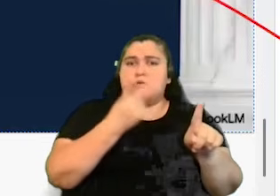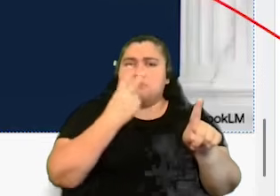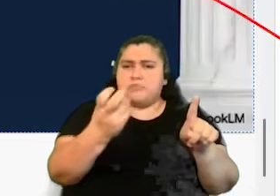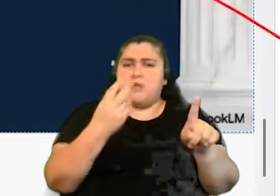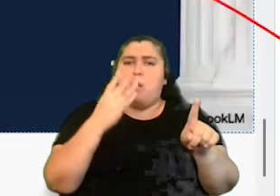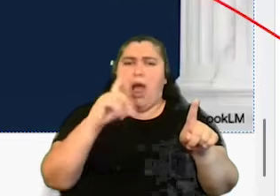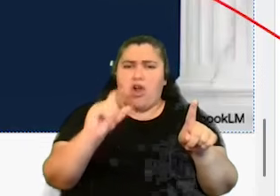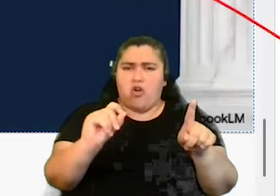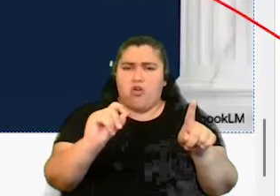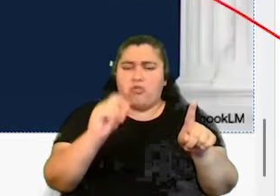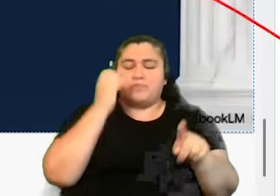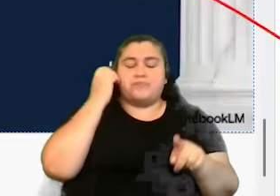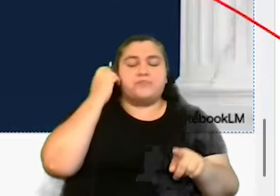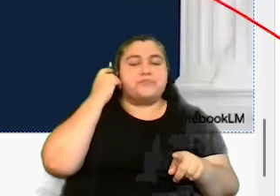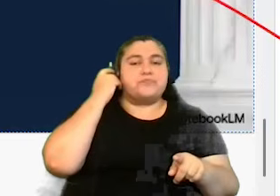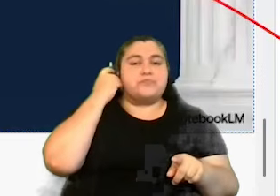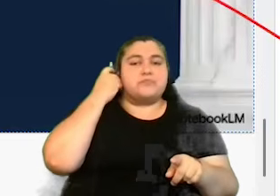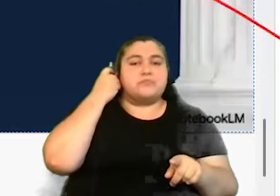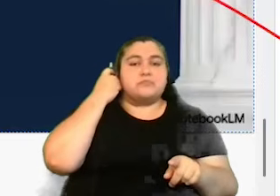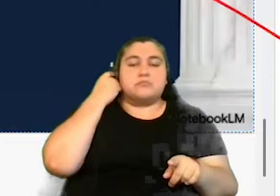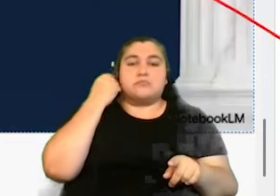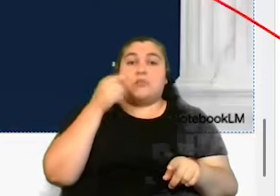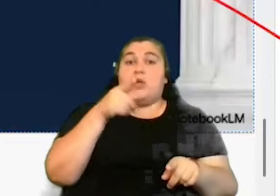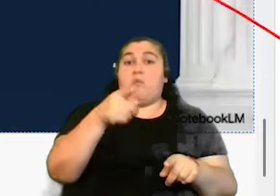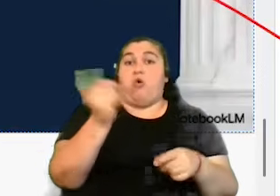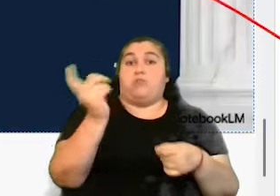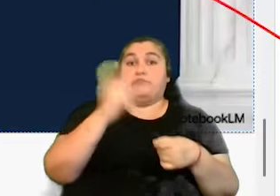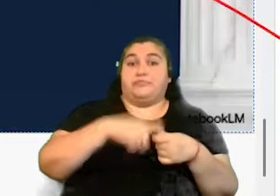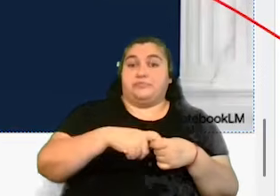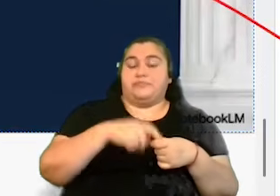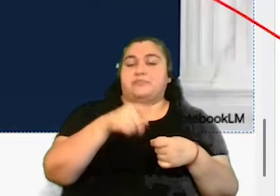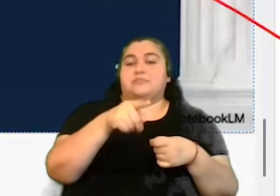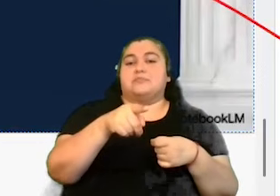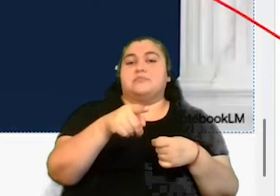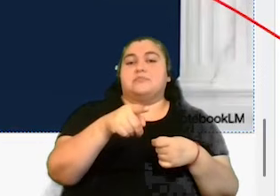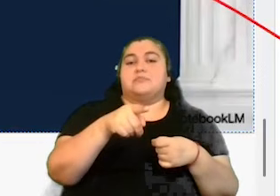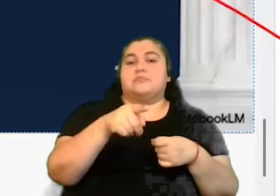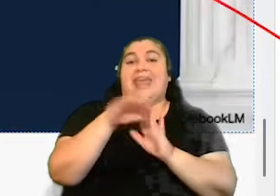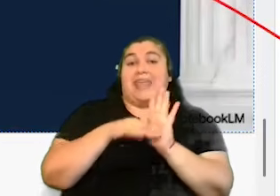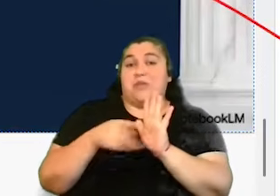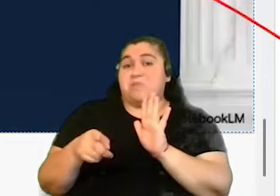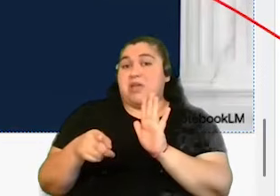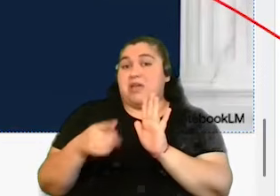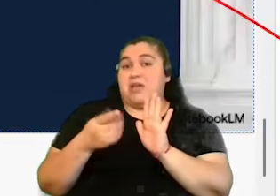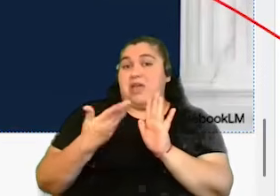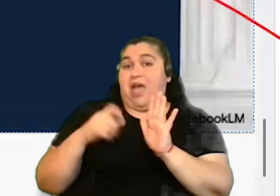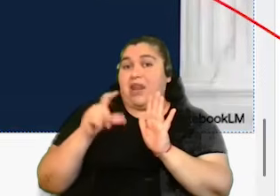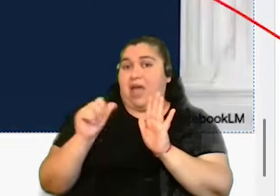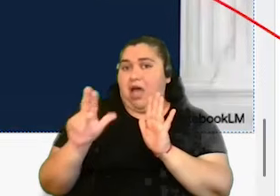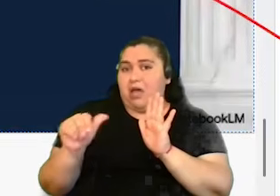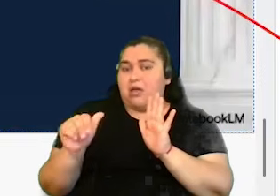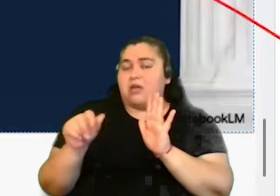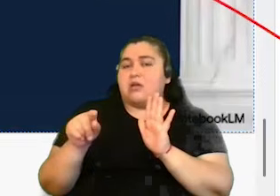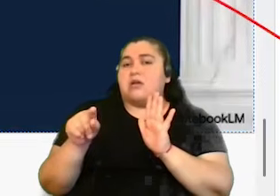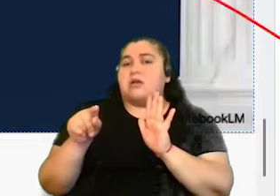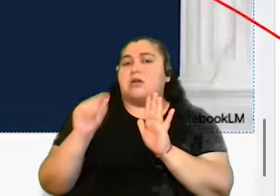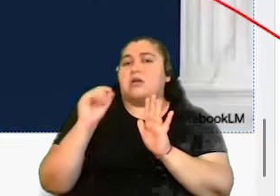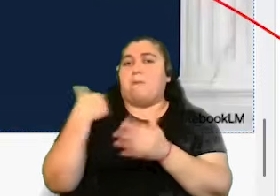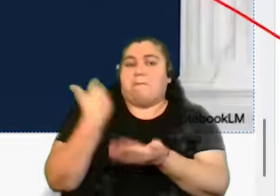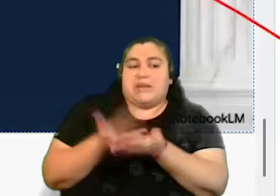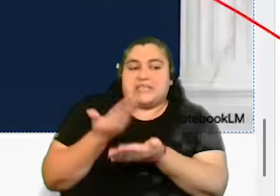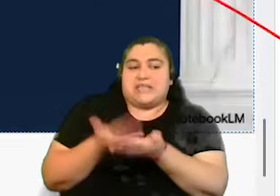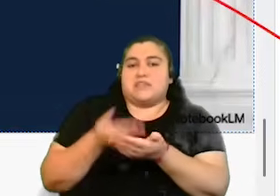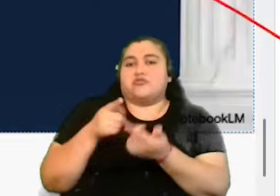Bueno, Yamila, en principio, si vos estás dentro del régimen simplificado, cumplís con la presentación y